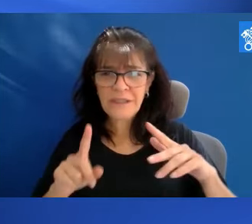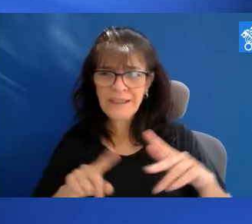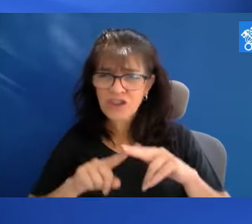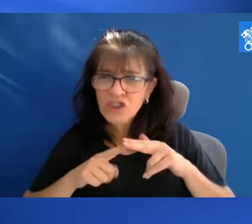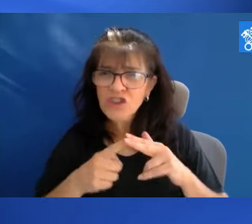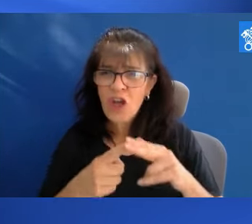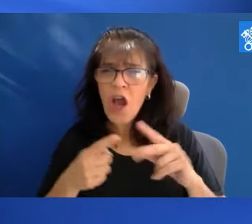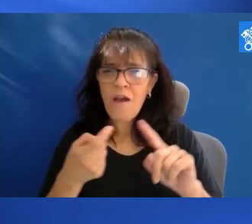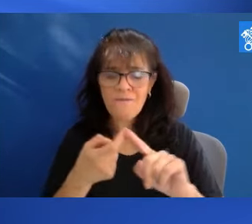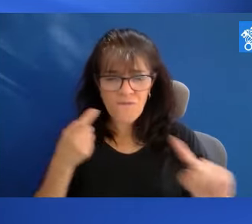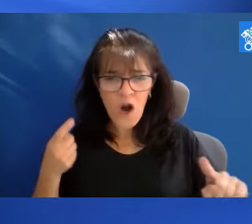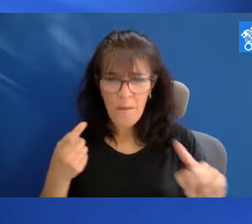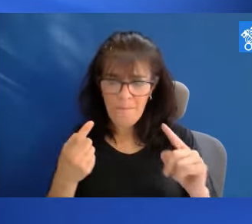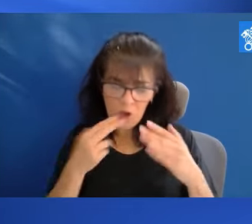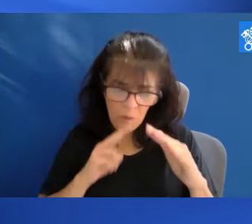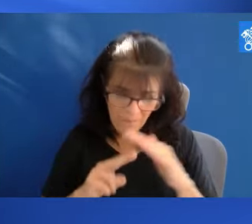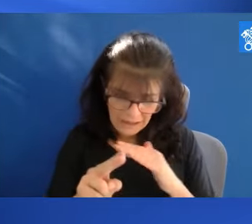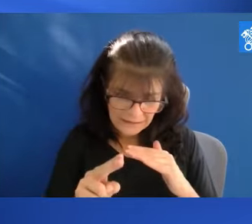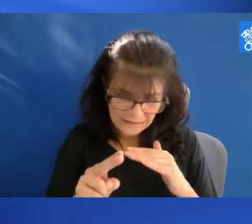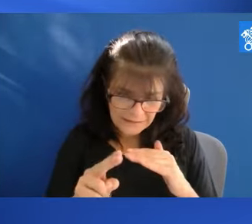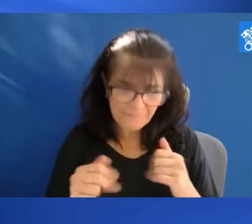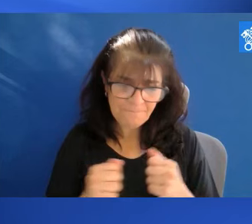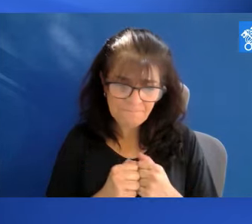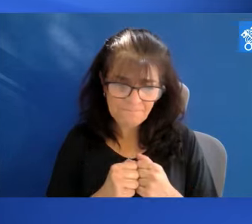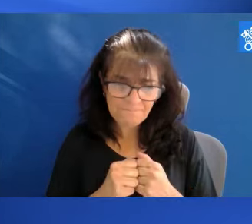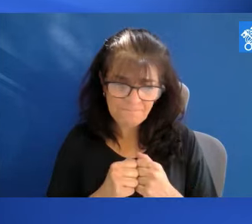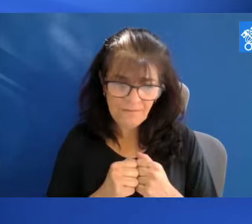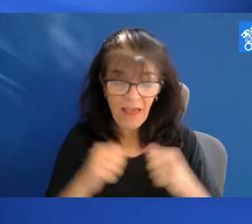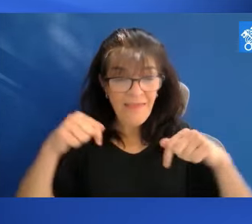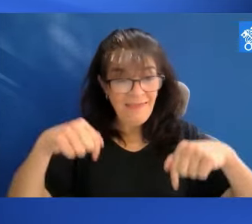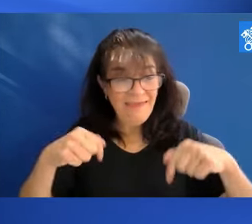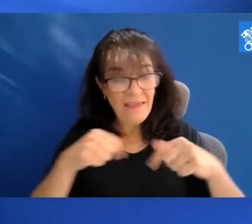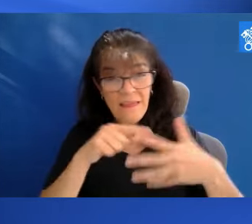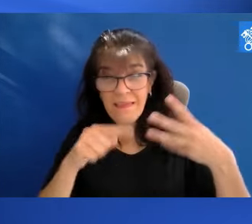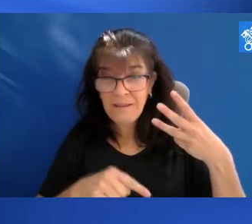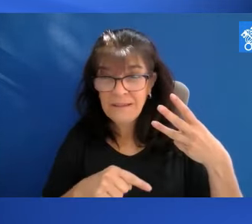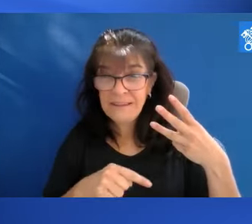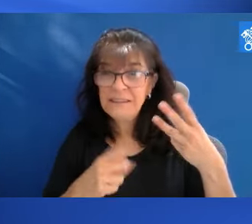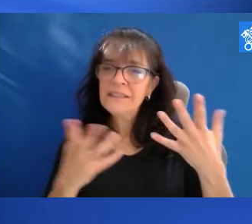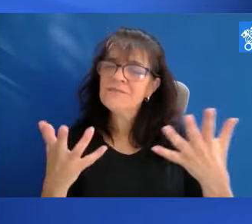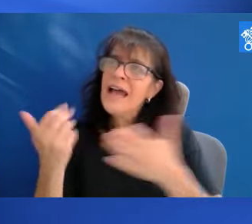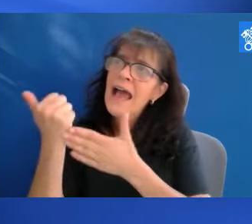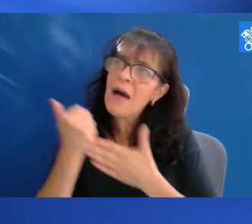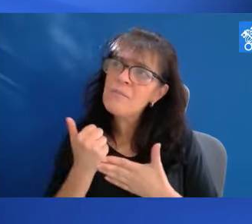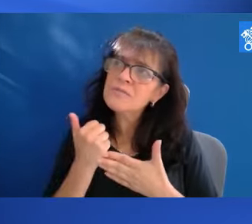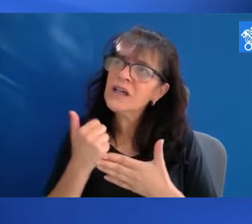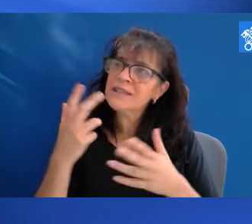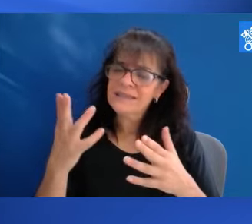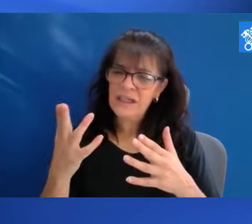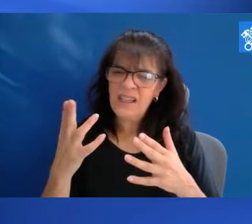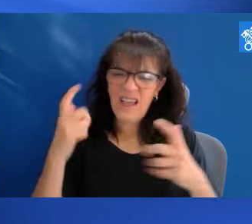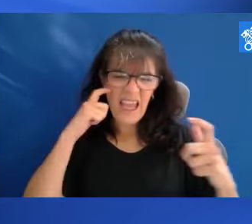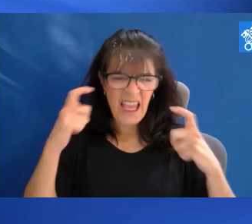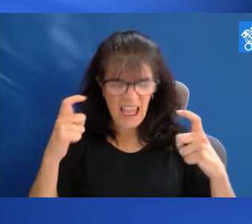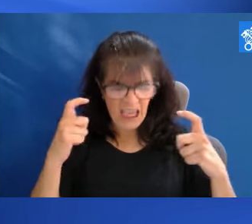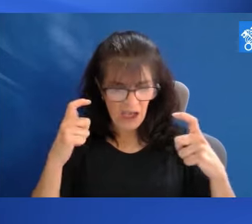la pureza del corazón. Esta disposición interior nos ayuda a combatir el orgullo y los